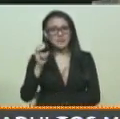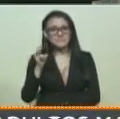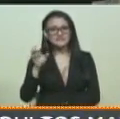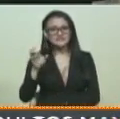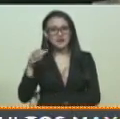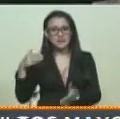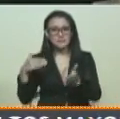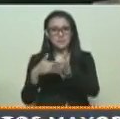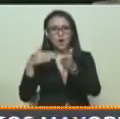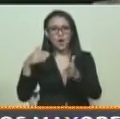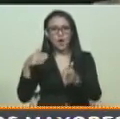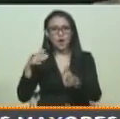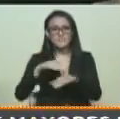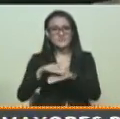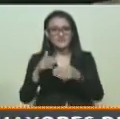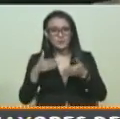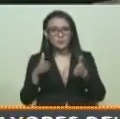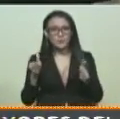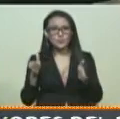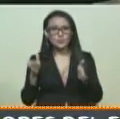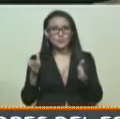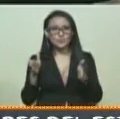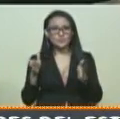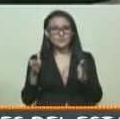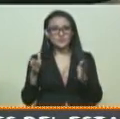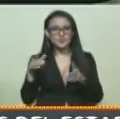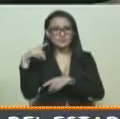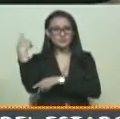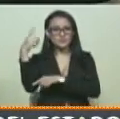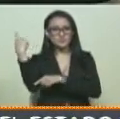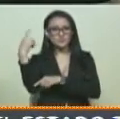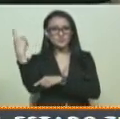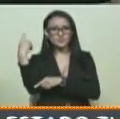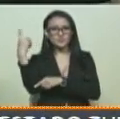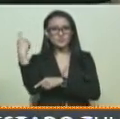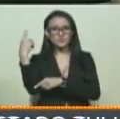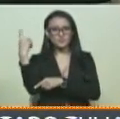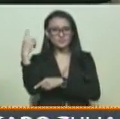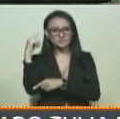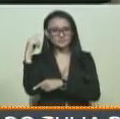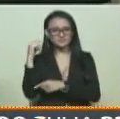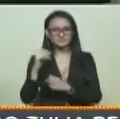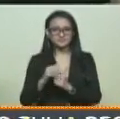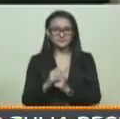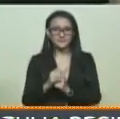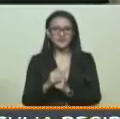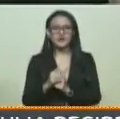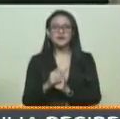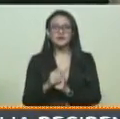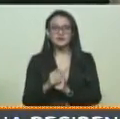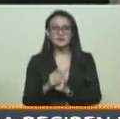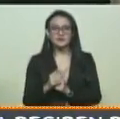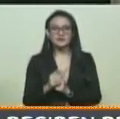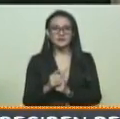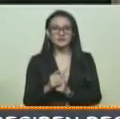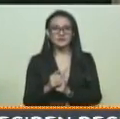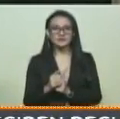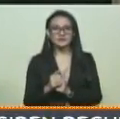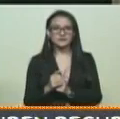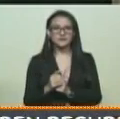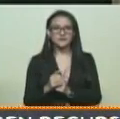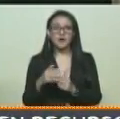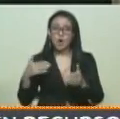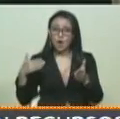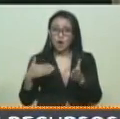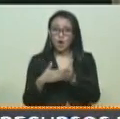atentó contra las instalaciones del Ministerio del Poder Popular para las Relaciones Interiores, Justicia y Paz, y contra